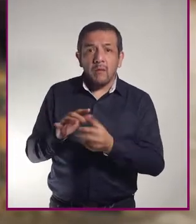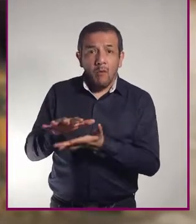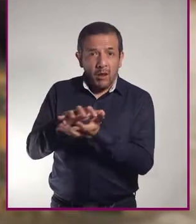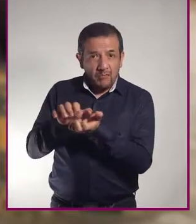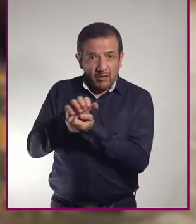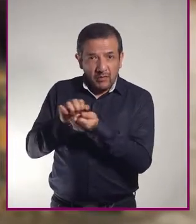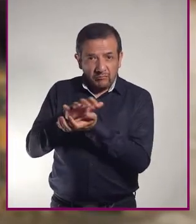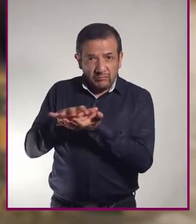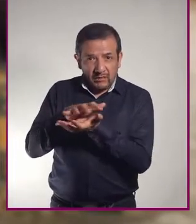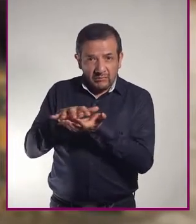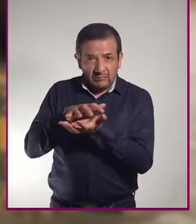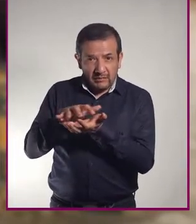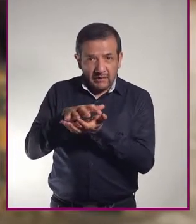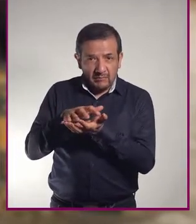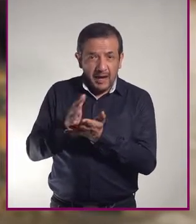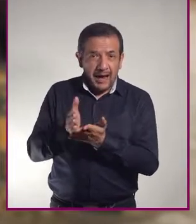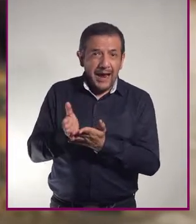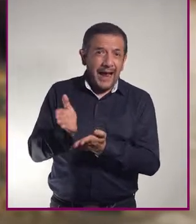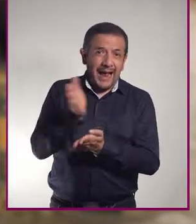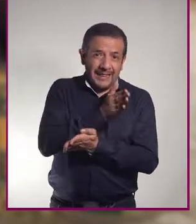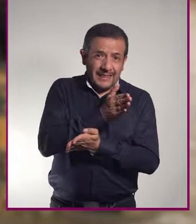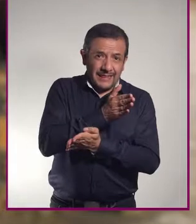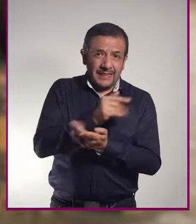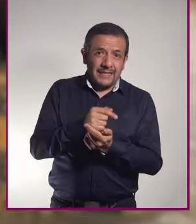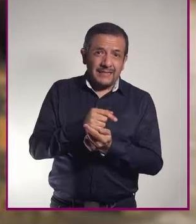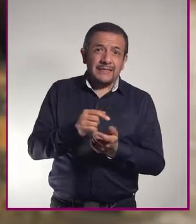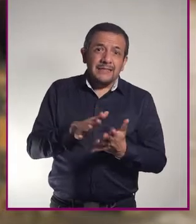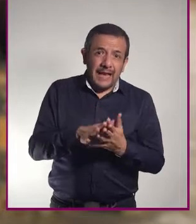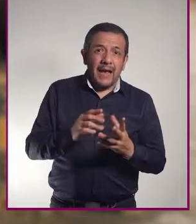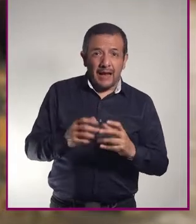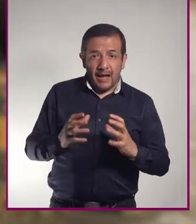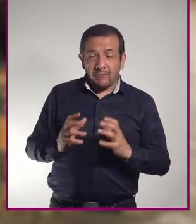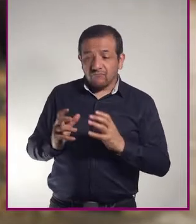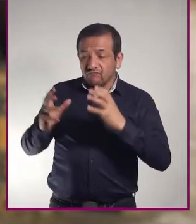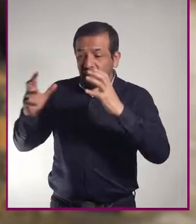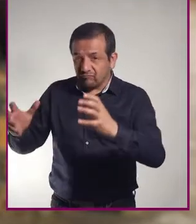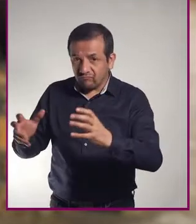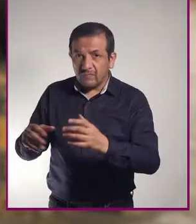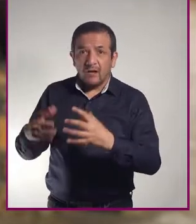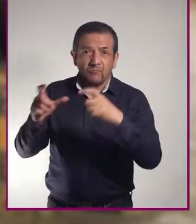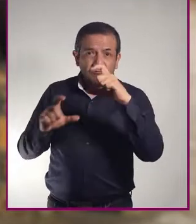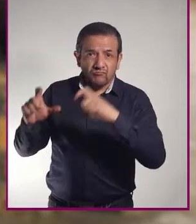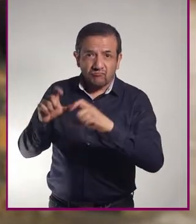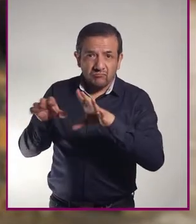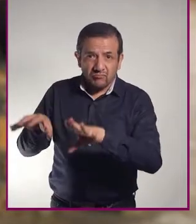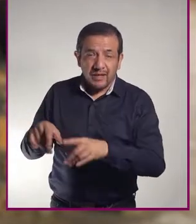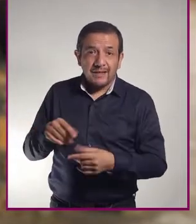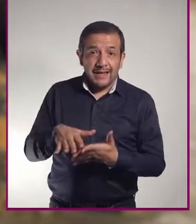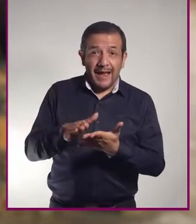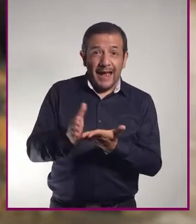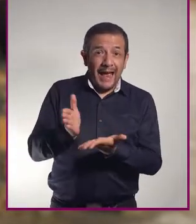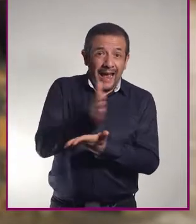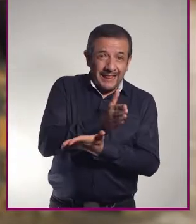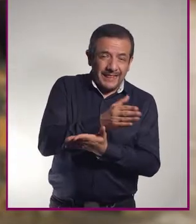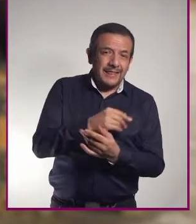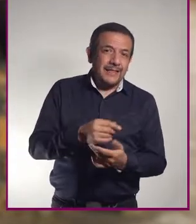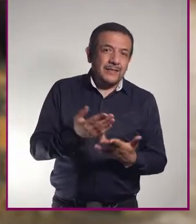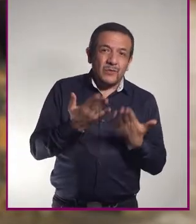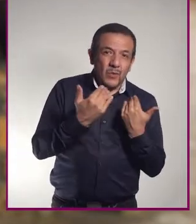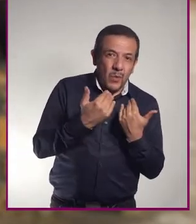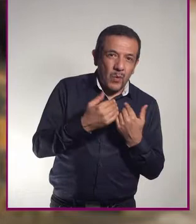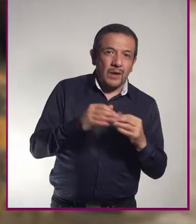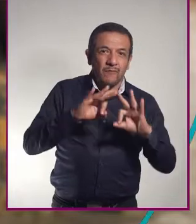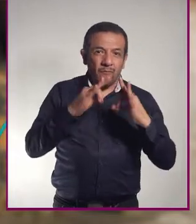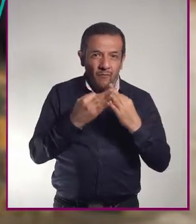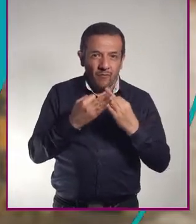las tortillas ya llega semipreparada a las tortillerías. Cada vez es más difícil conseguir tortillas preparadas con el método tradicional y